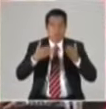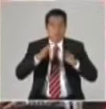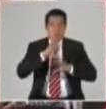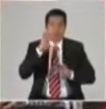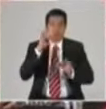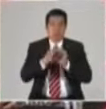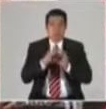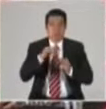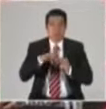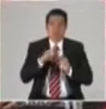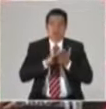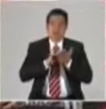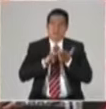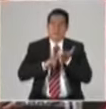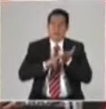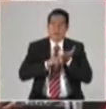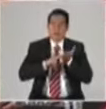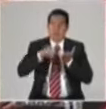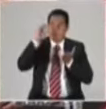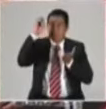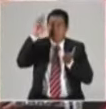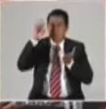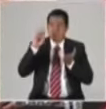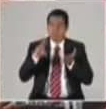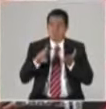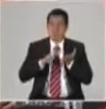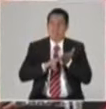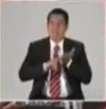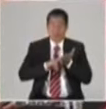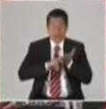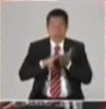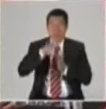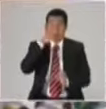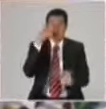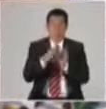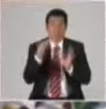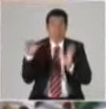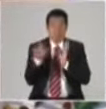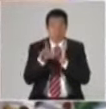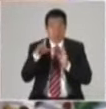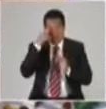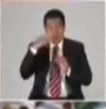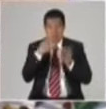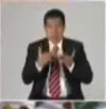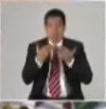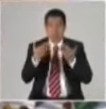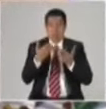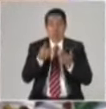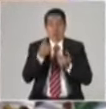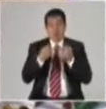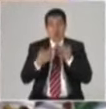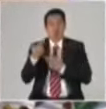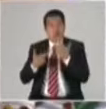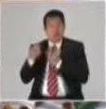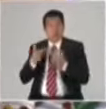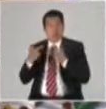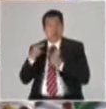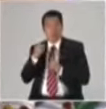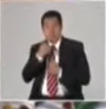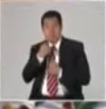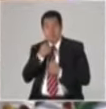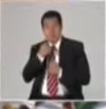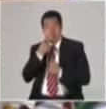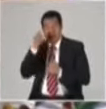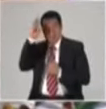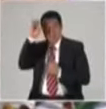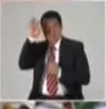verde, contrario a algunas otras de las entidades federativas que han regresado a semáforo rojo. Y hoy